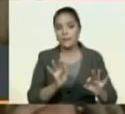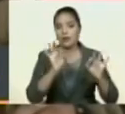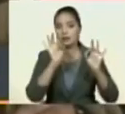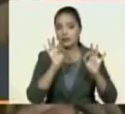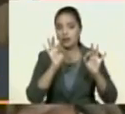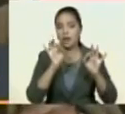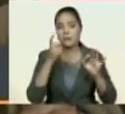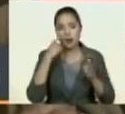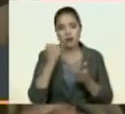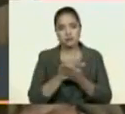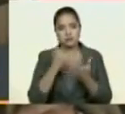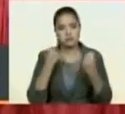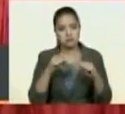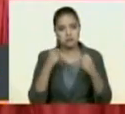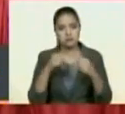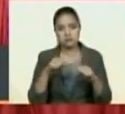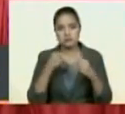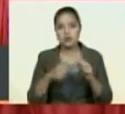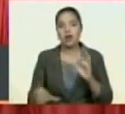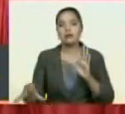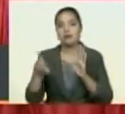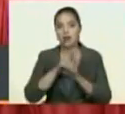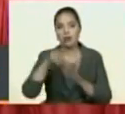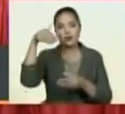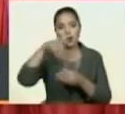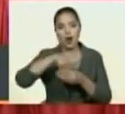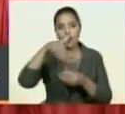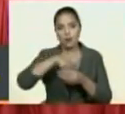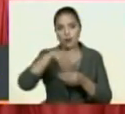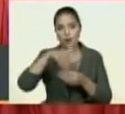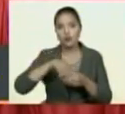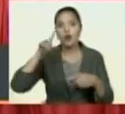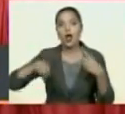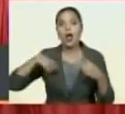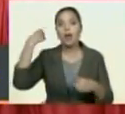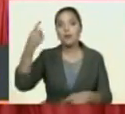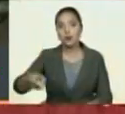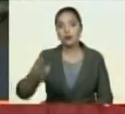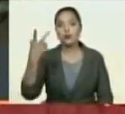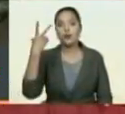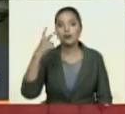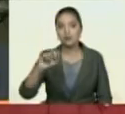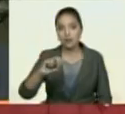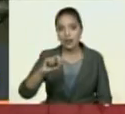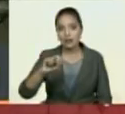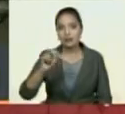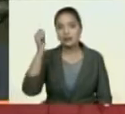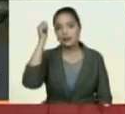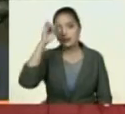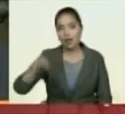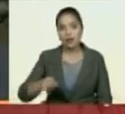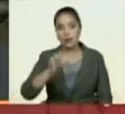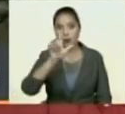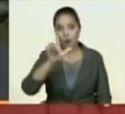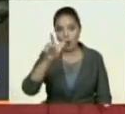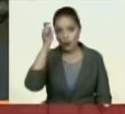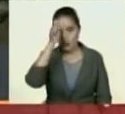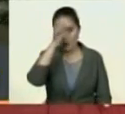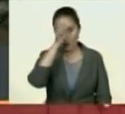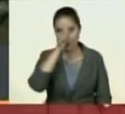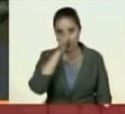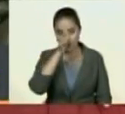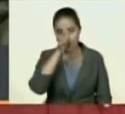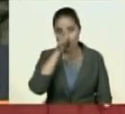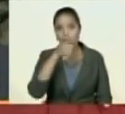el ejercicio del derecho al voto el próximo 30 de julio, y